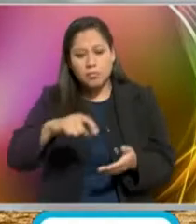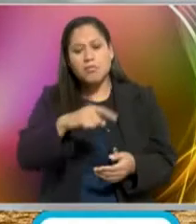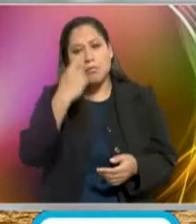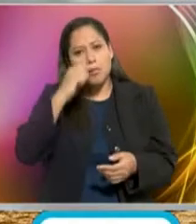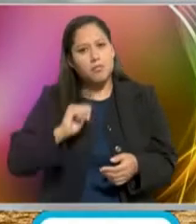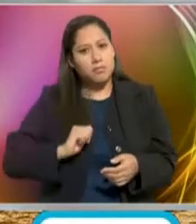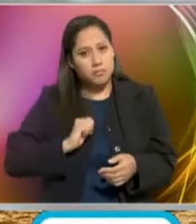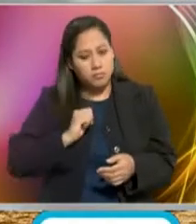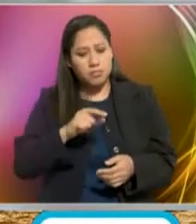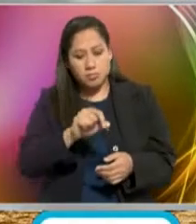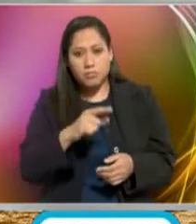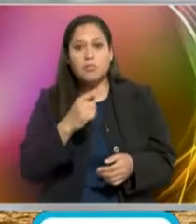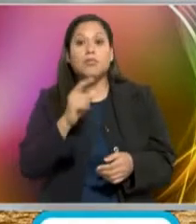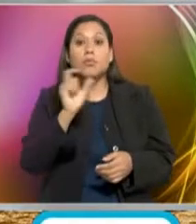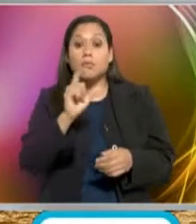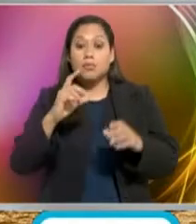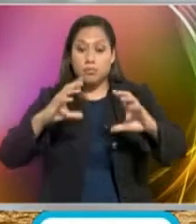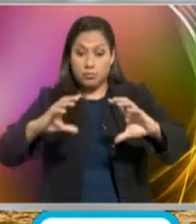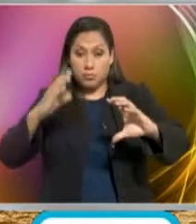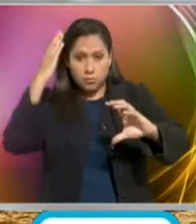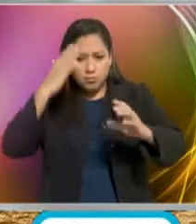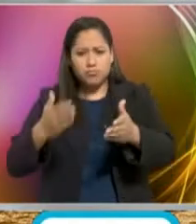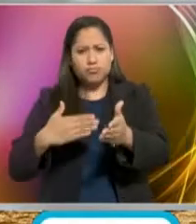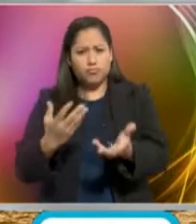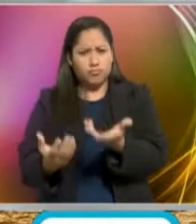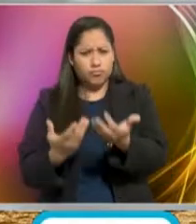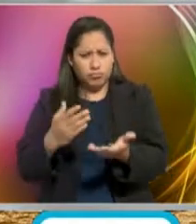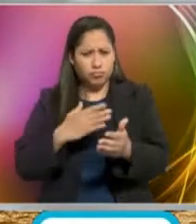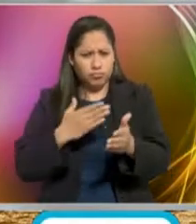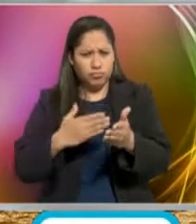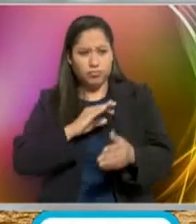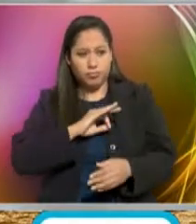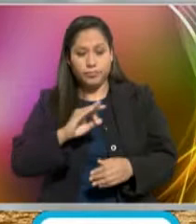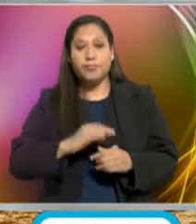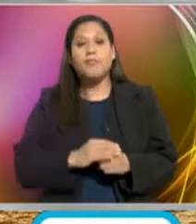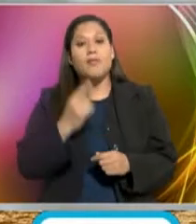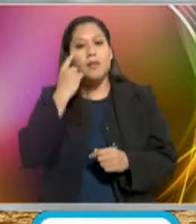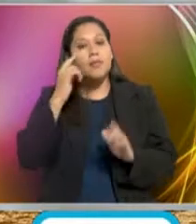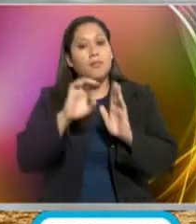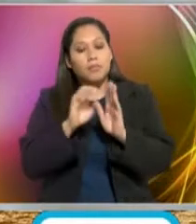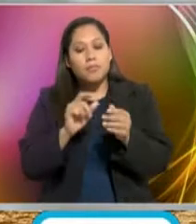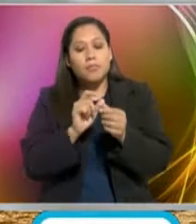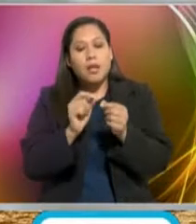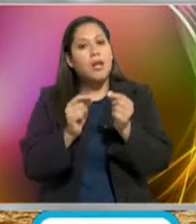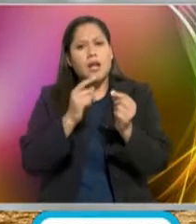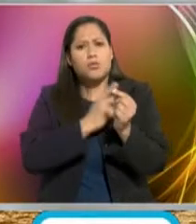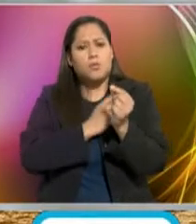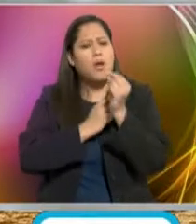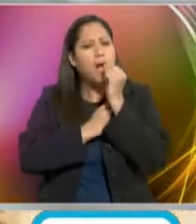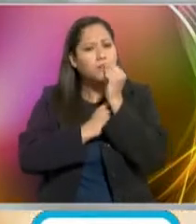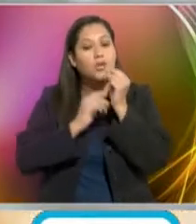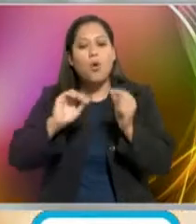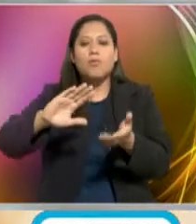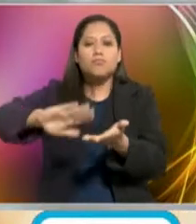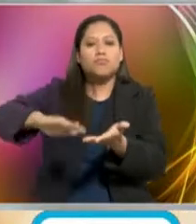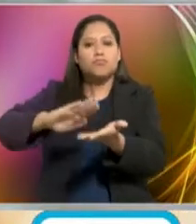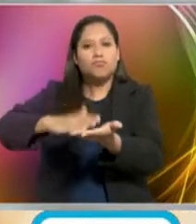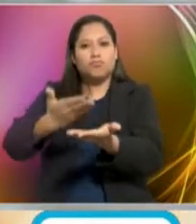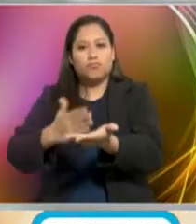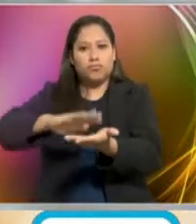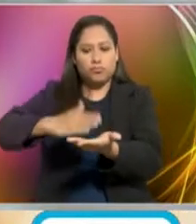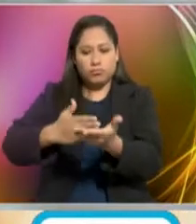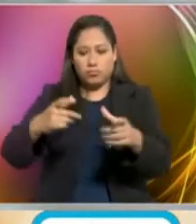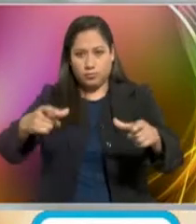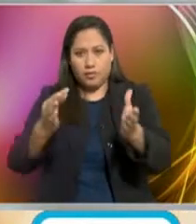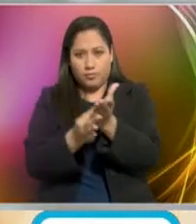de comprar Al su momento. calabaza. Así es. Exacto. ¿Cómo lo hacemos? Por ejemplo, pueden comerlas crudas o tostadas. Yo les